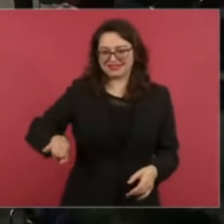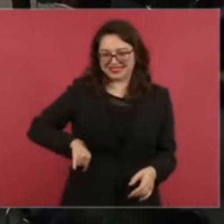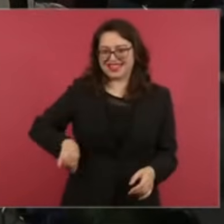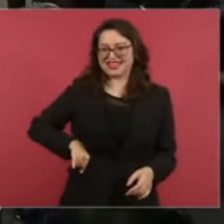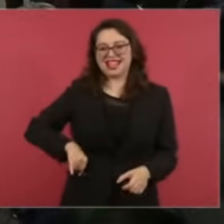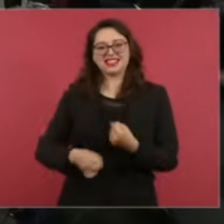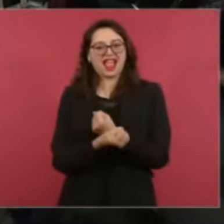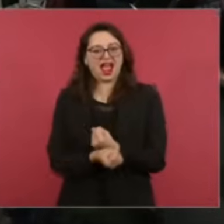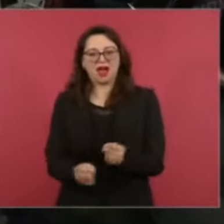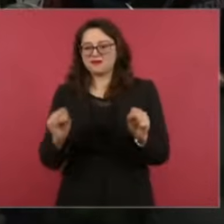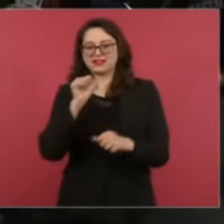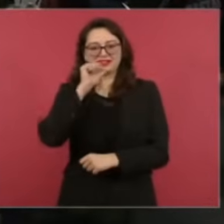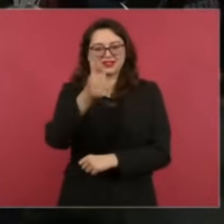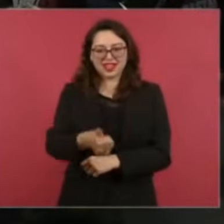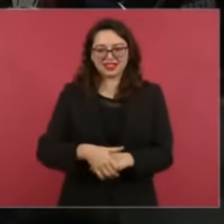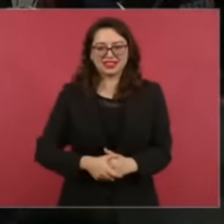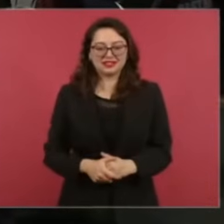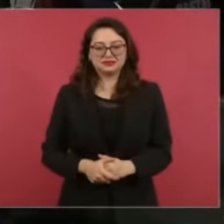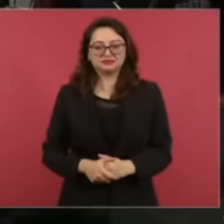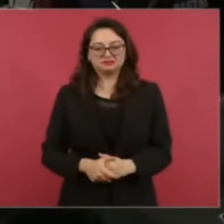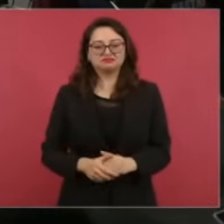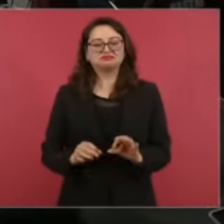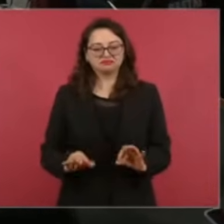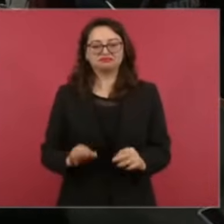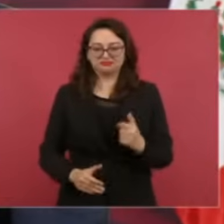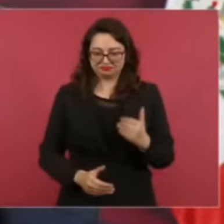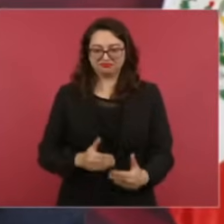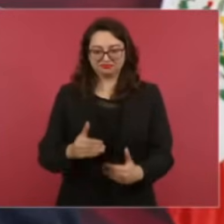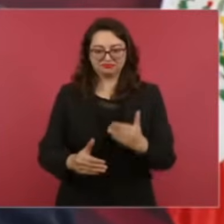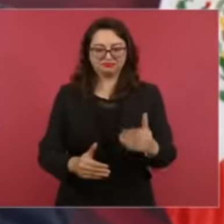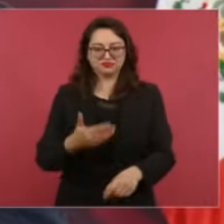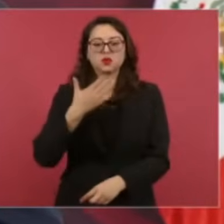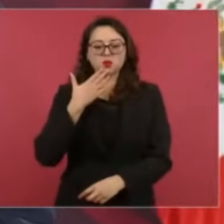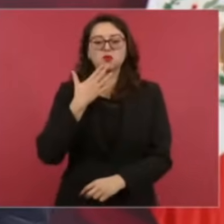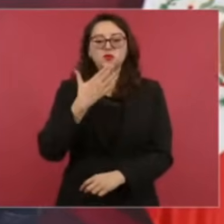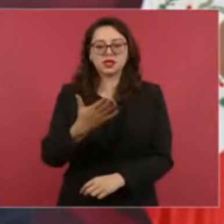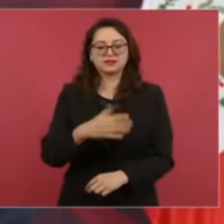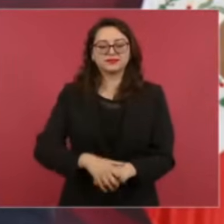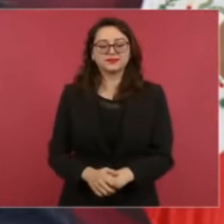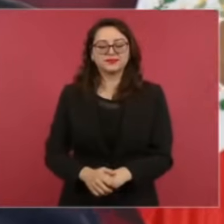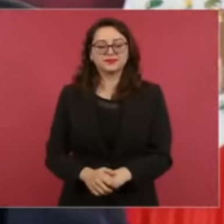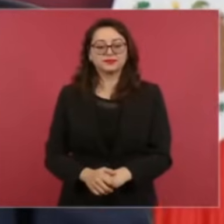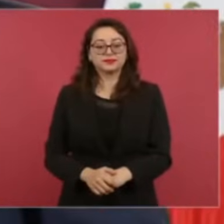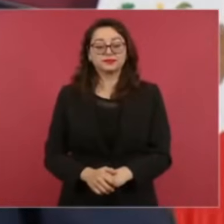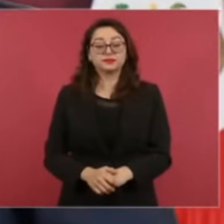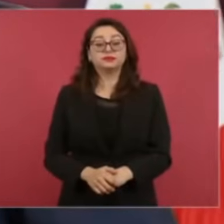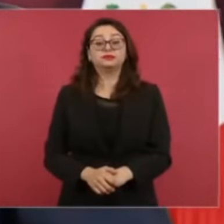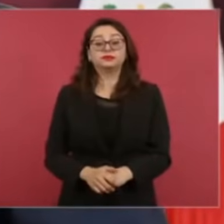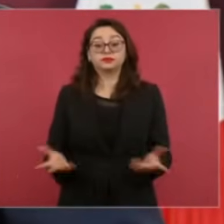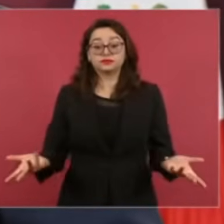¿eh? Y todo muy bien, bastante bien. Y con